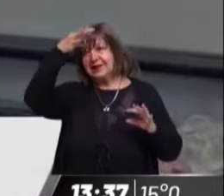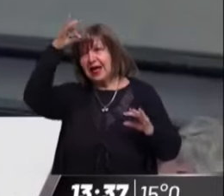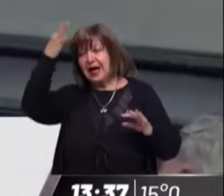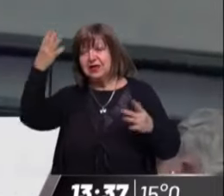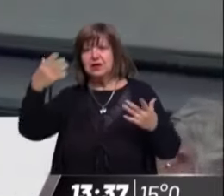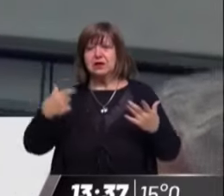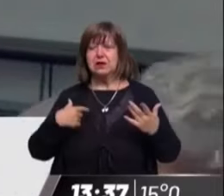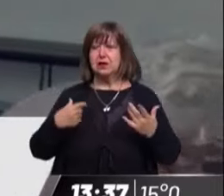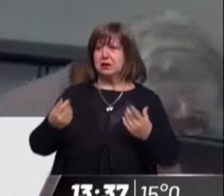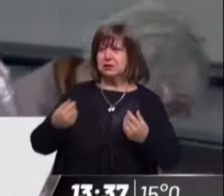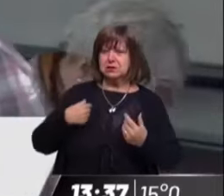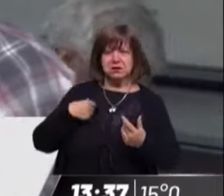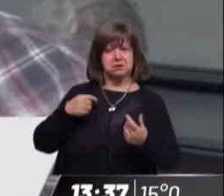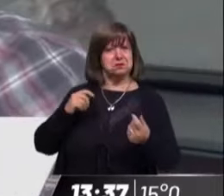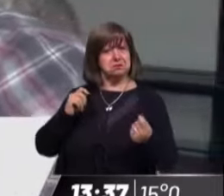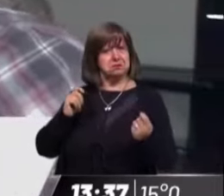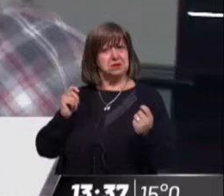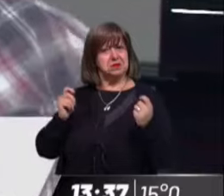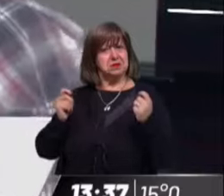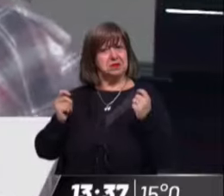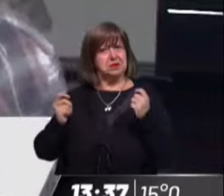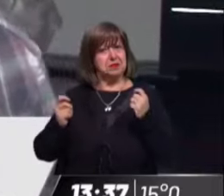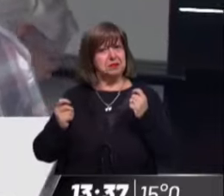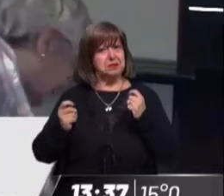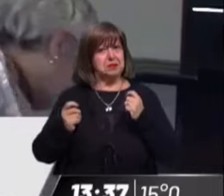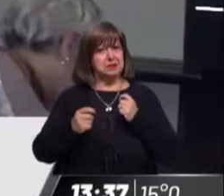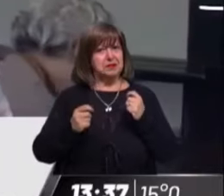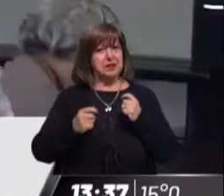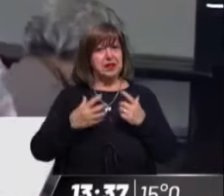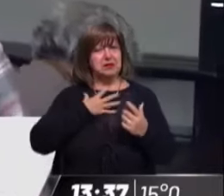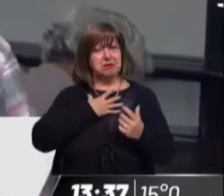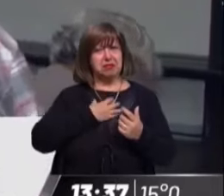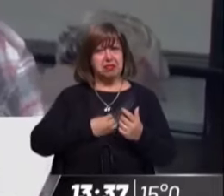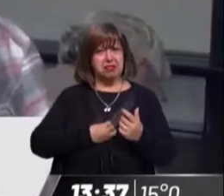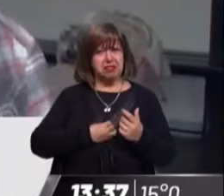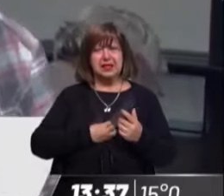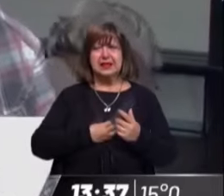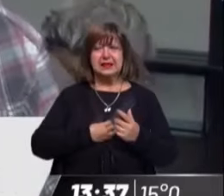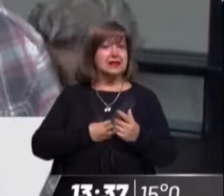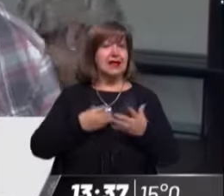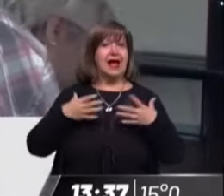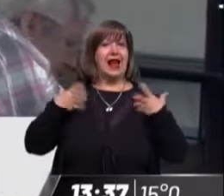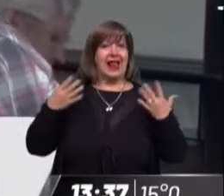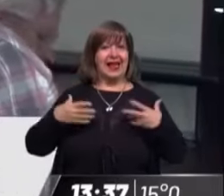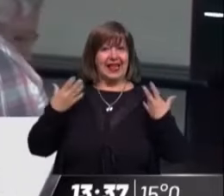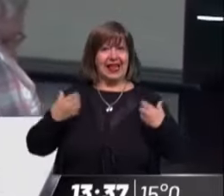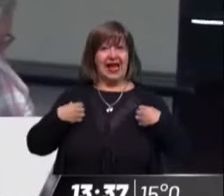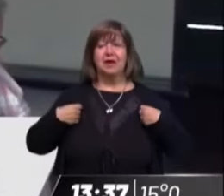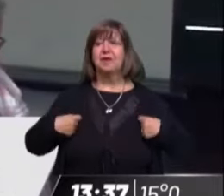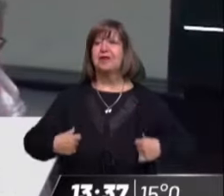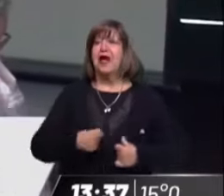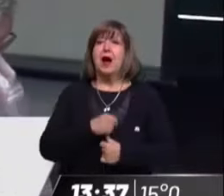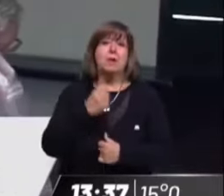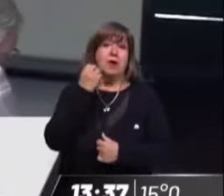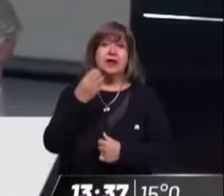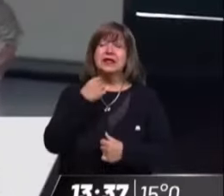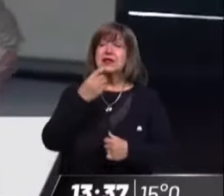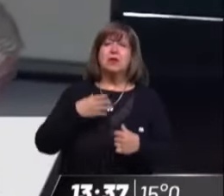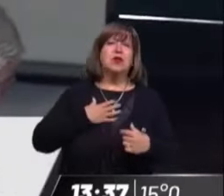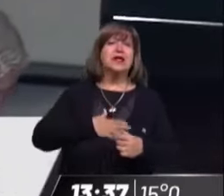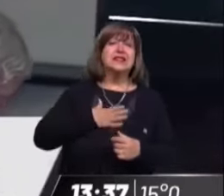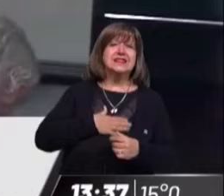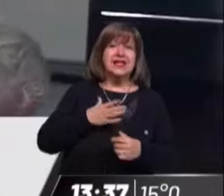me fui transformando en otra persona y me salí de la depresión, se me fue. ¿Qué empezaste a sentir cuando empezaste a hacer esos